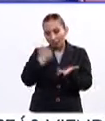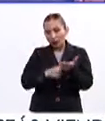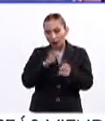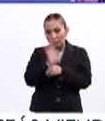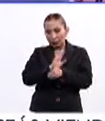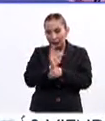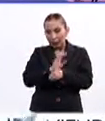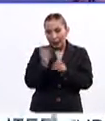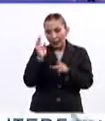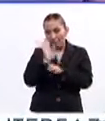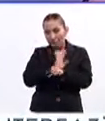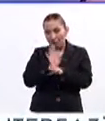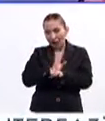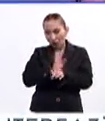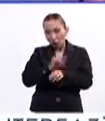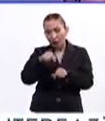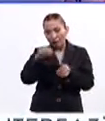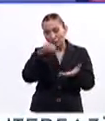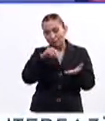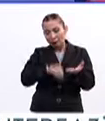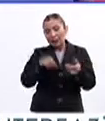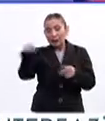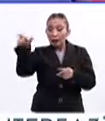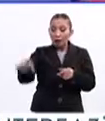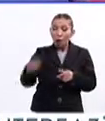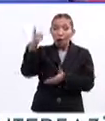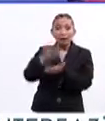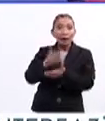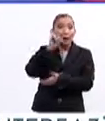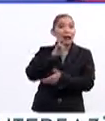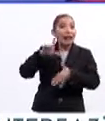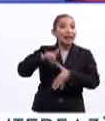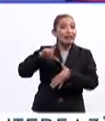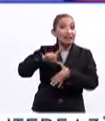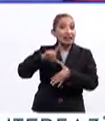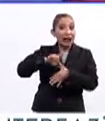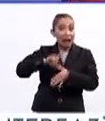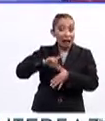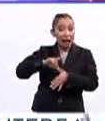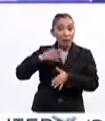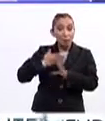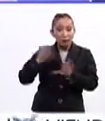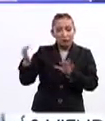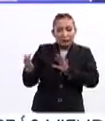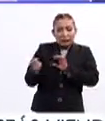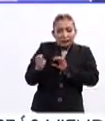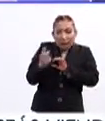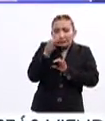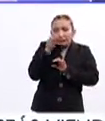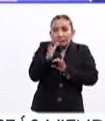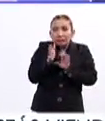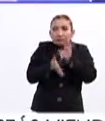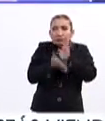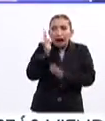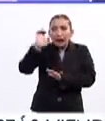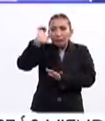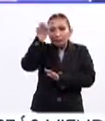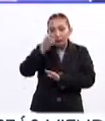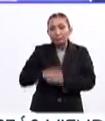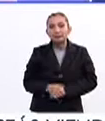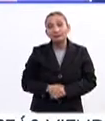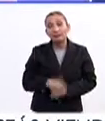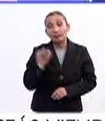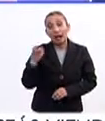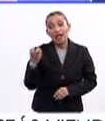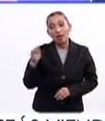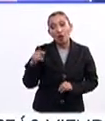con nosotros y hasta ahorita considerada la única mujer latinoamericana muy cerca de llegar al espacio, ¿no? Entonces, creo